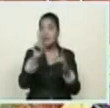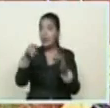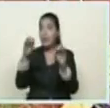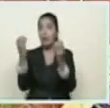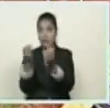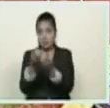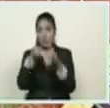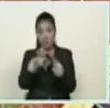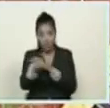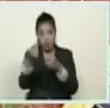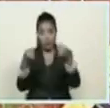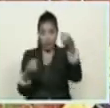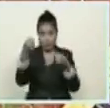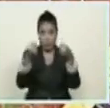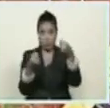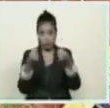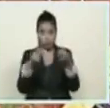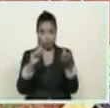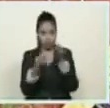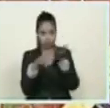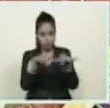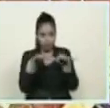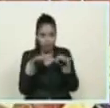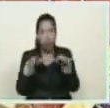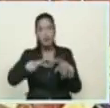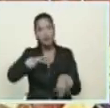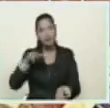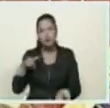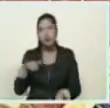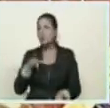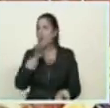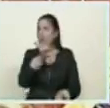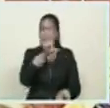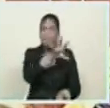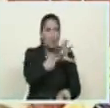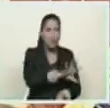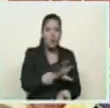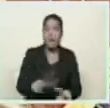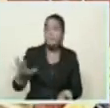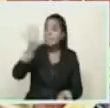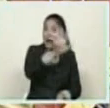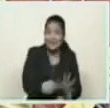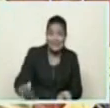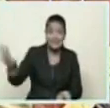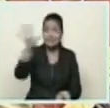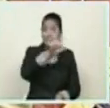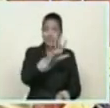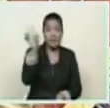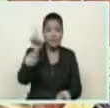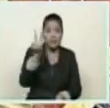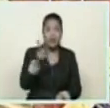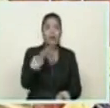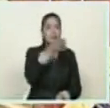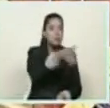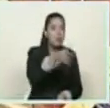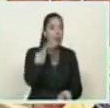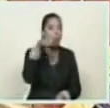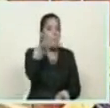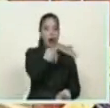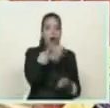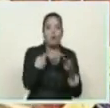oficinas y nosotros recorrimos el país ahí en ese camión pueblo por pueblo